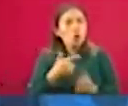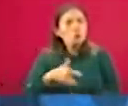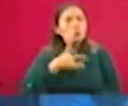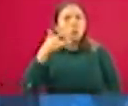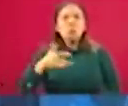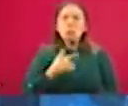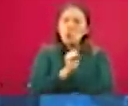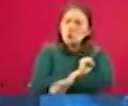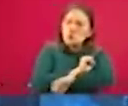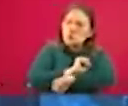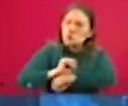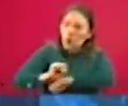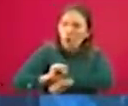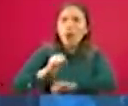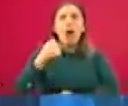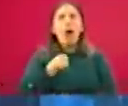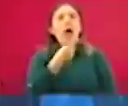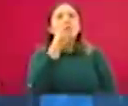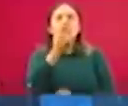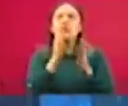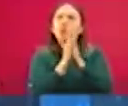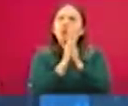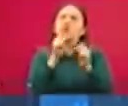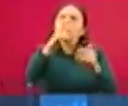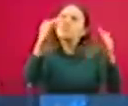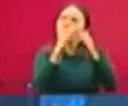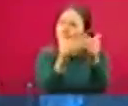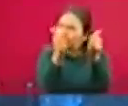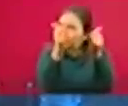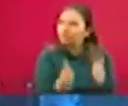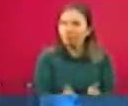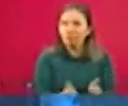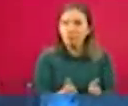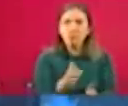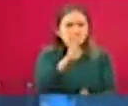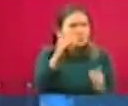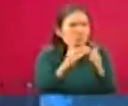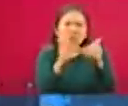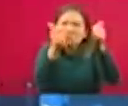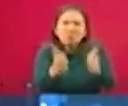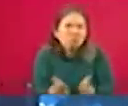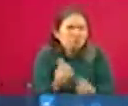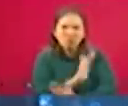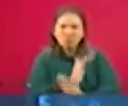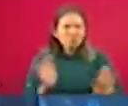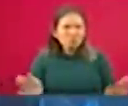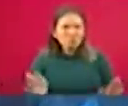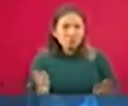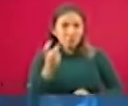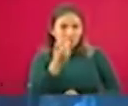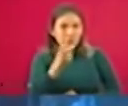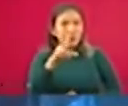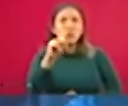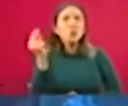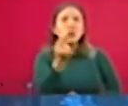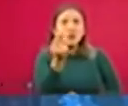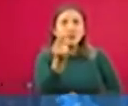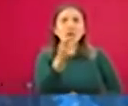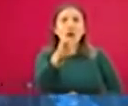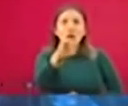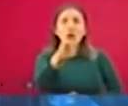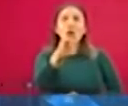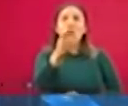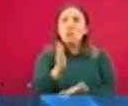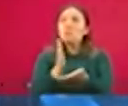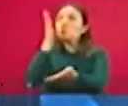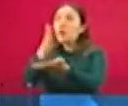infecciones respiratorias en las 26.000 unidades de salud del país se reporta cada dos semanas, o se reporta semanalmente,